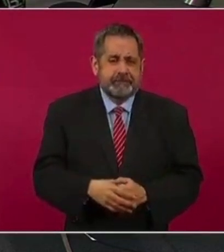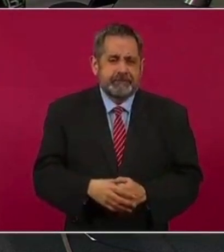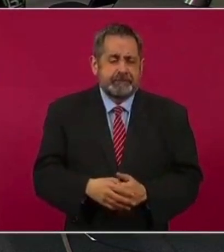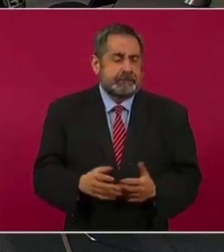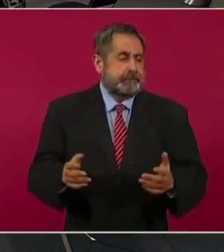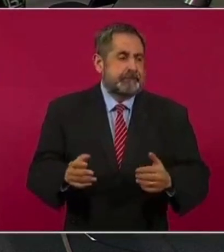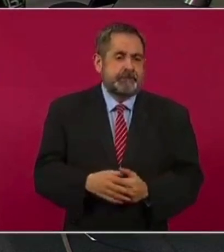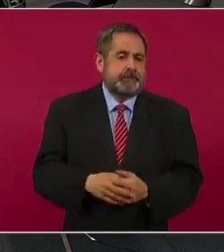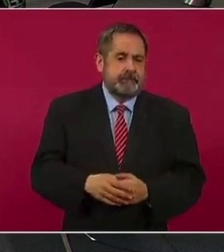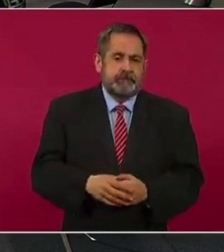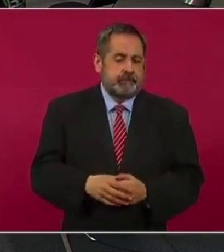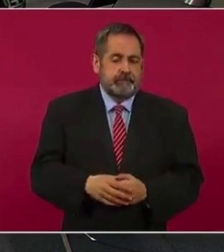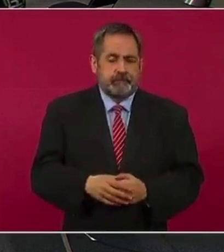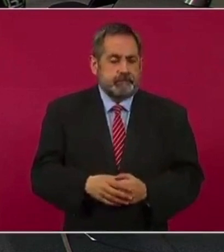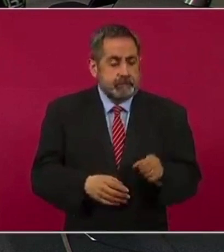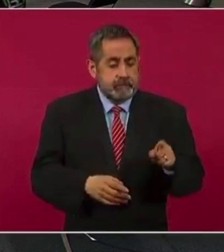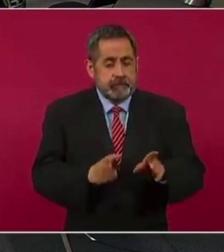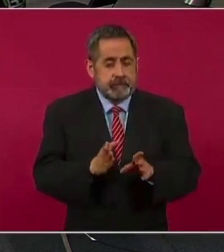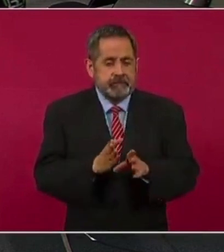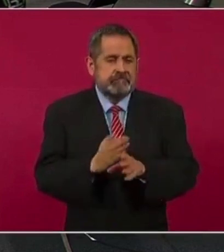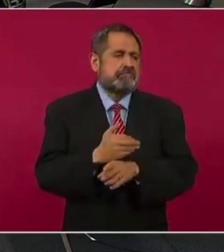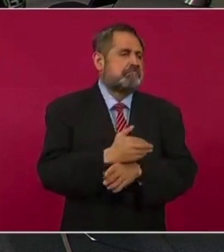Y terminaron